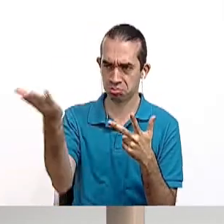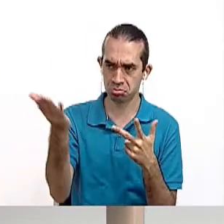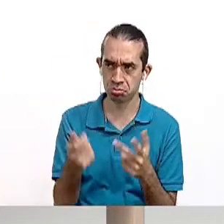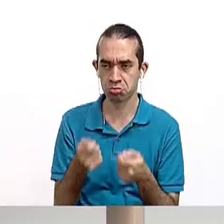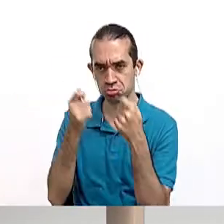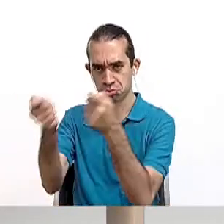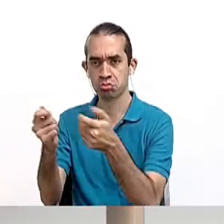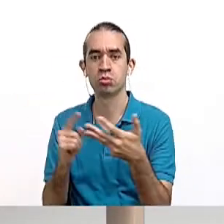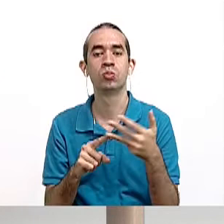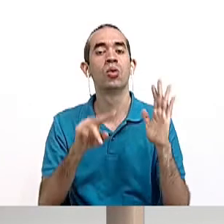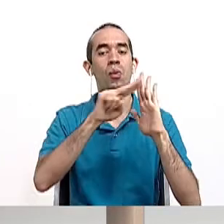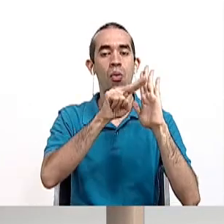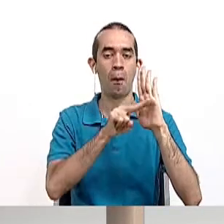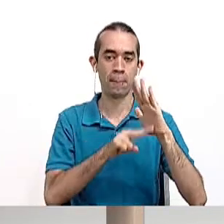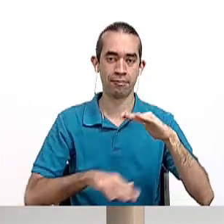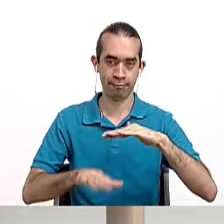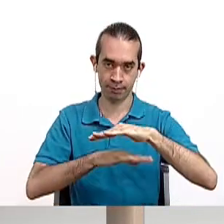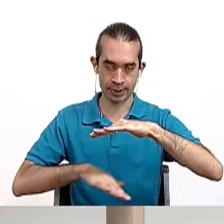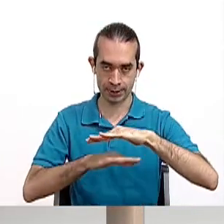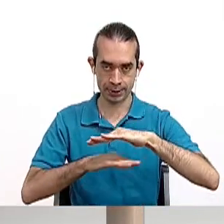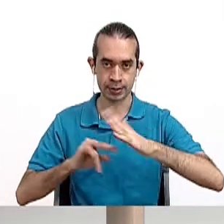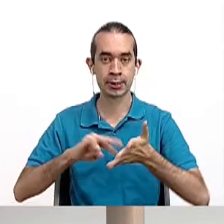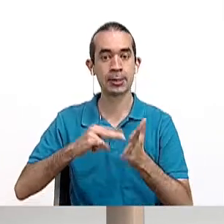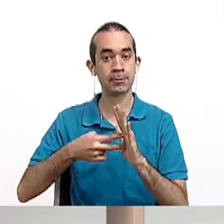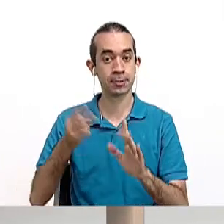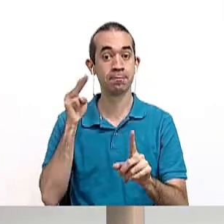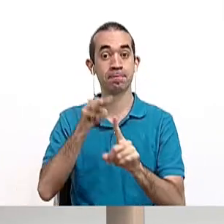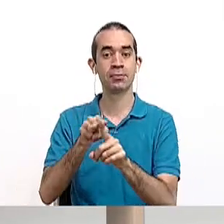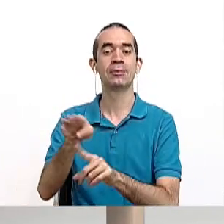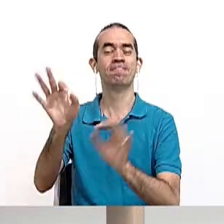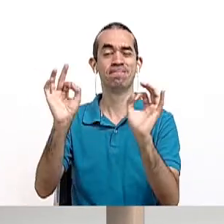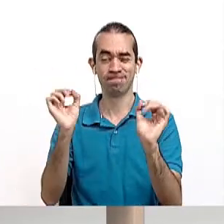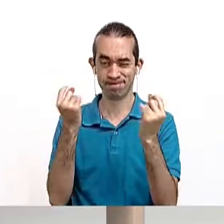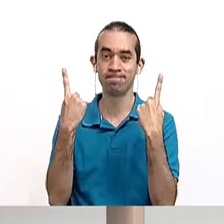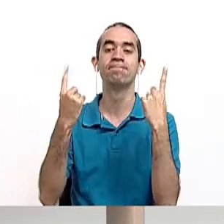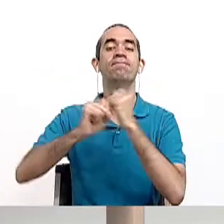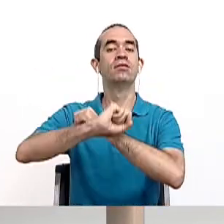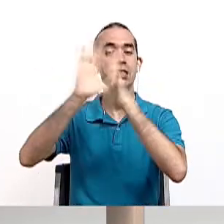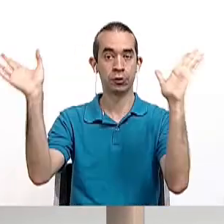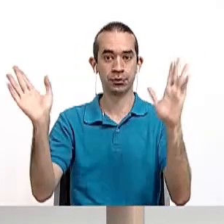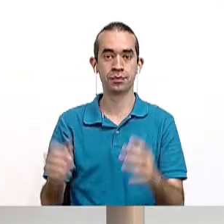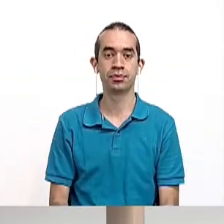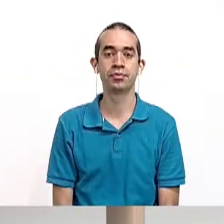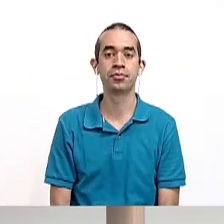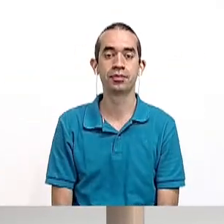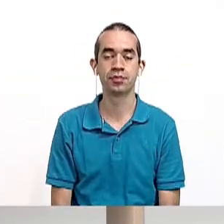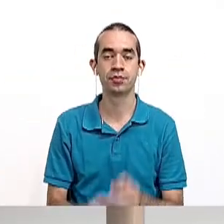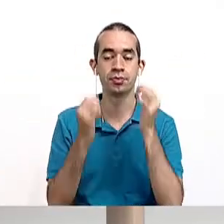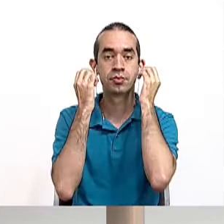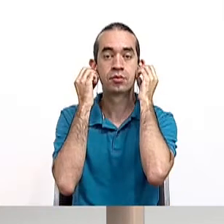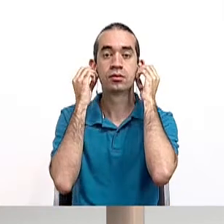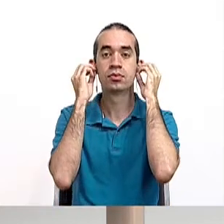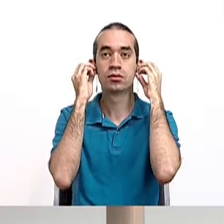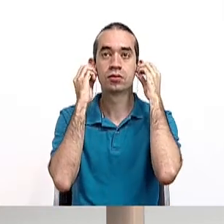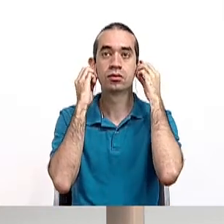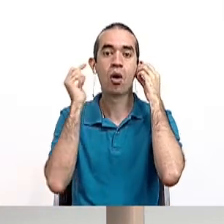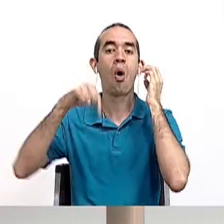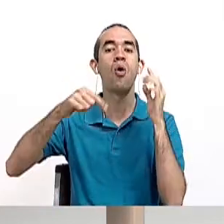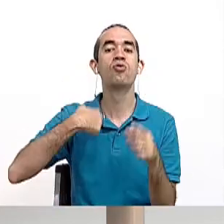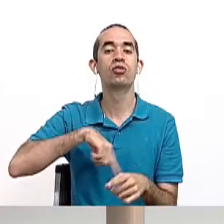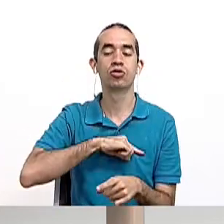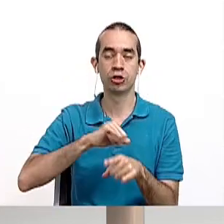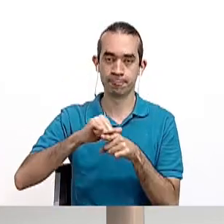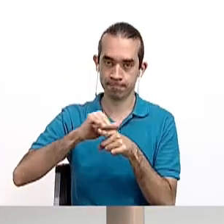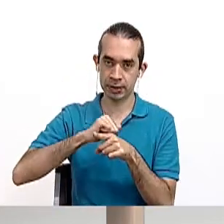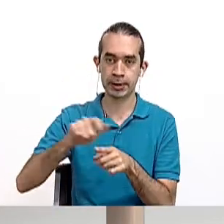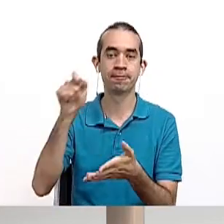todas las normas básicas para que ese mensaje llegue con claridad. Por eso, hoy vamos a hacer un ejercicio de